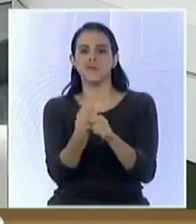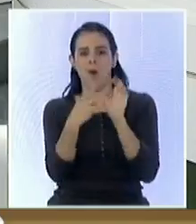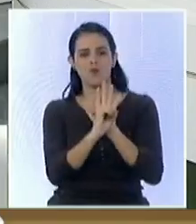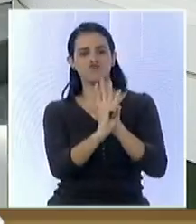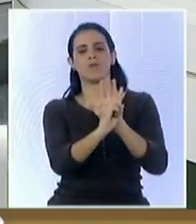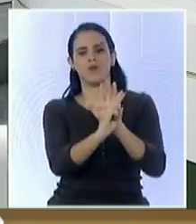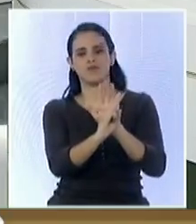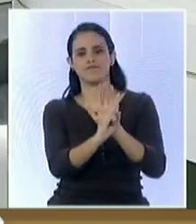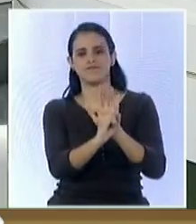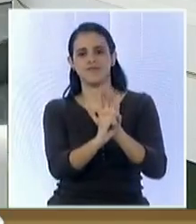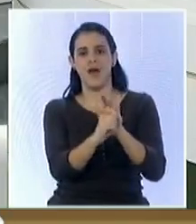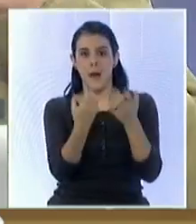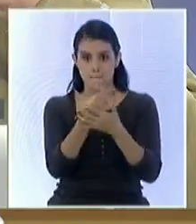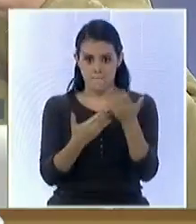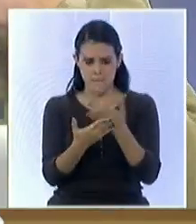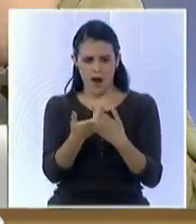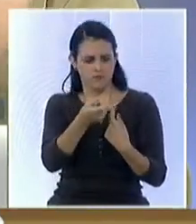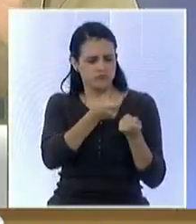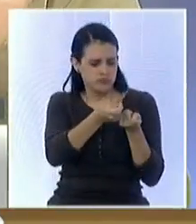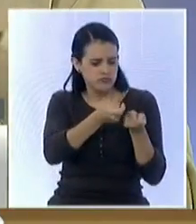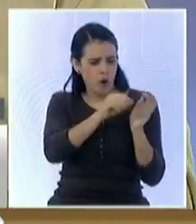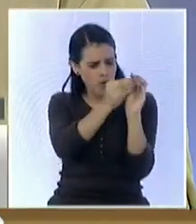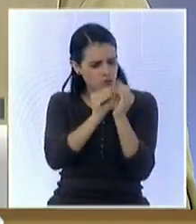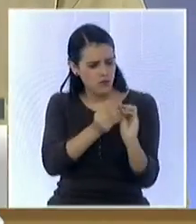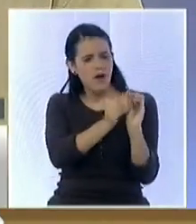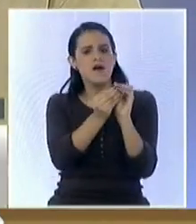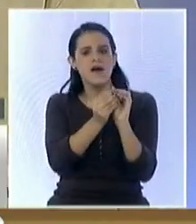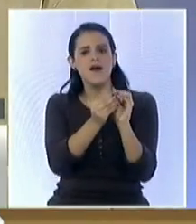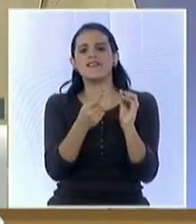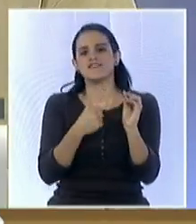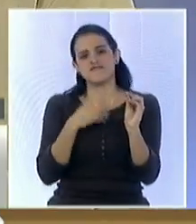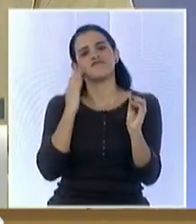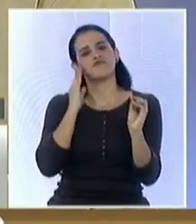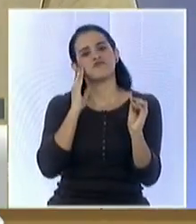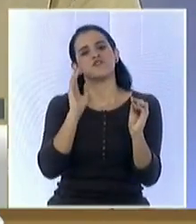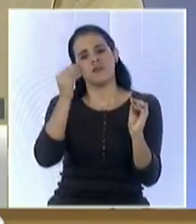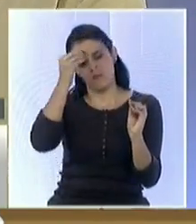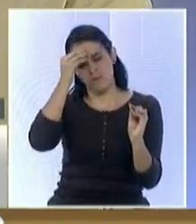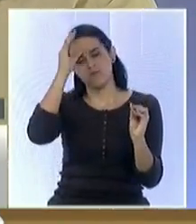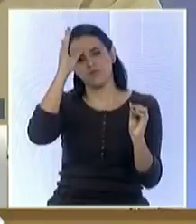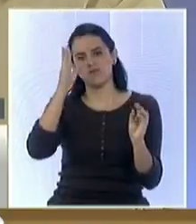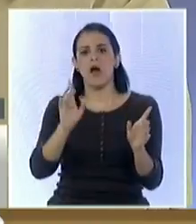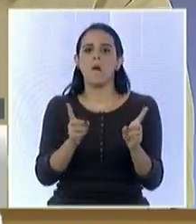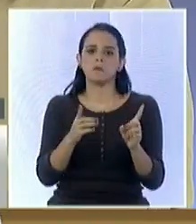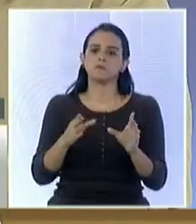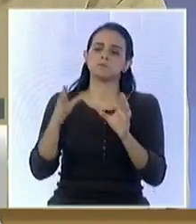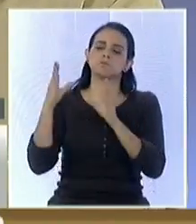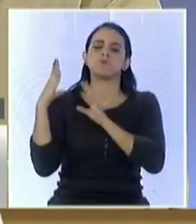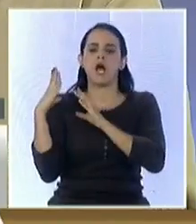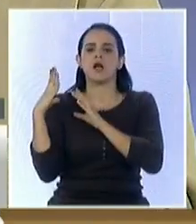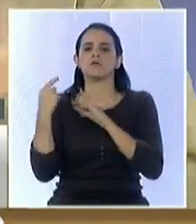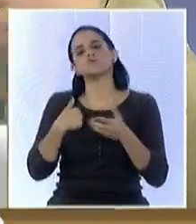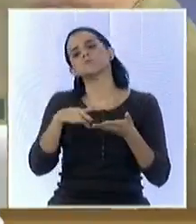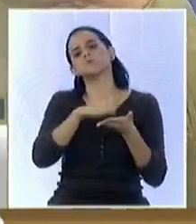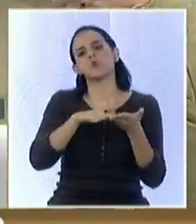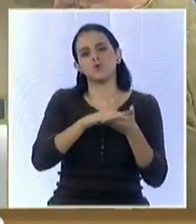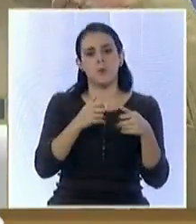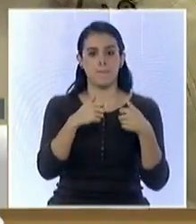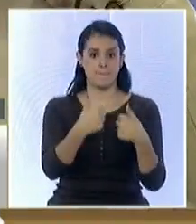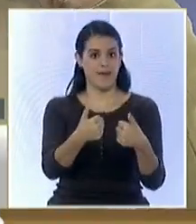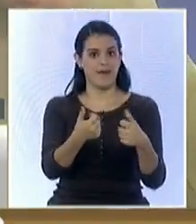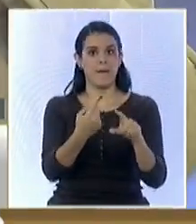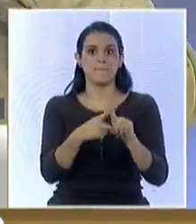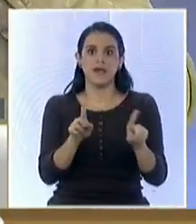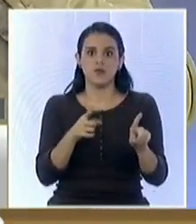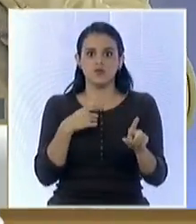Cuando funciona bien, yo las cargas las vuelvo operacionales, las ejecuto y las resuelvo. Si no, entonces empieza